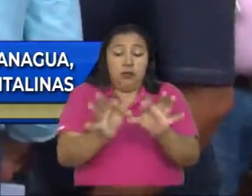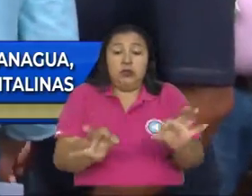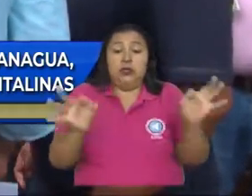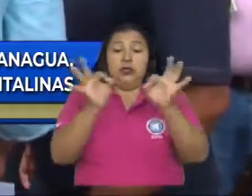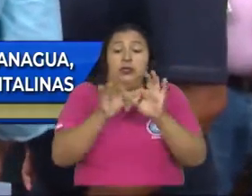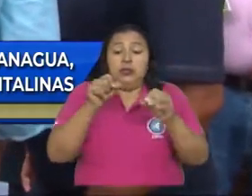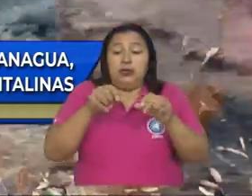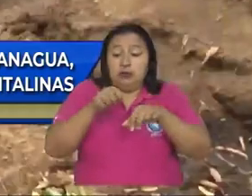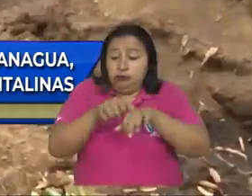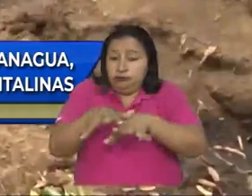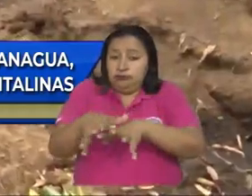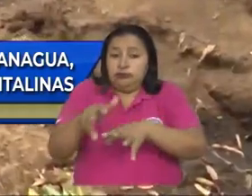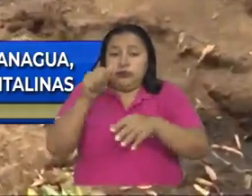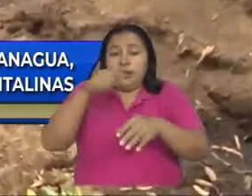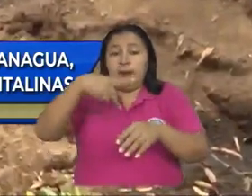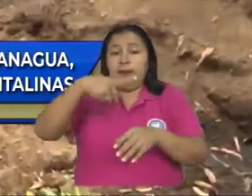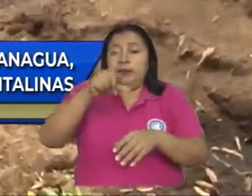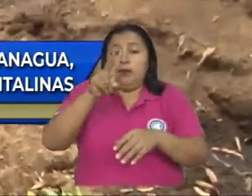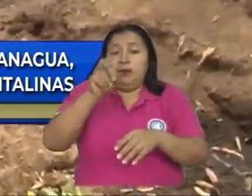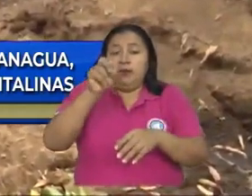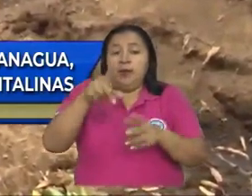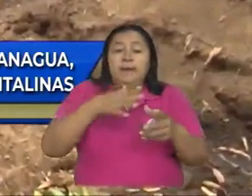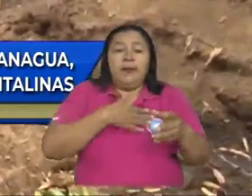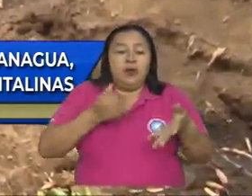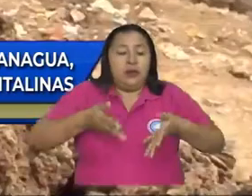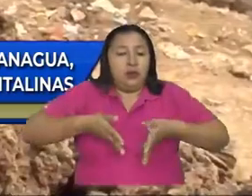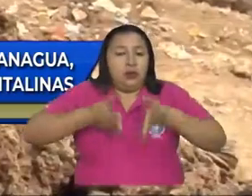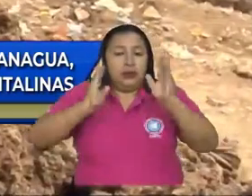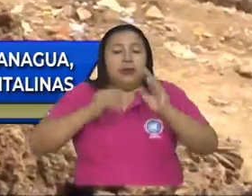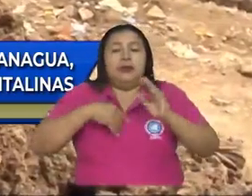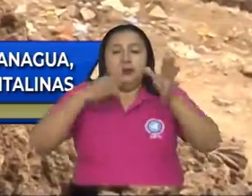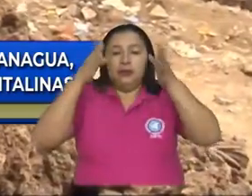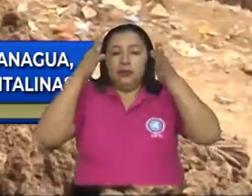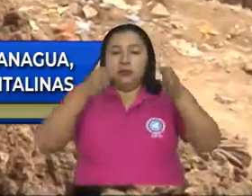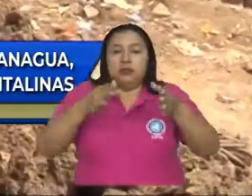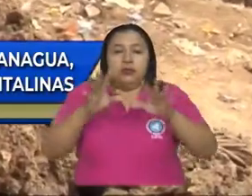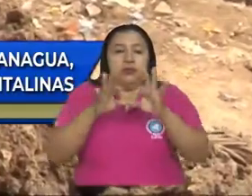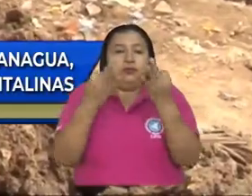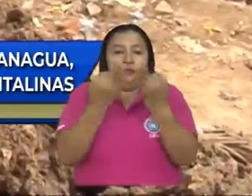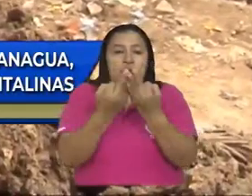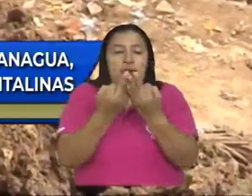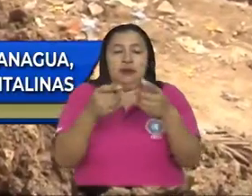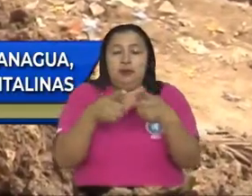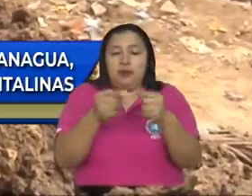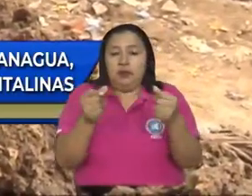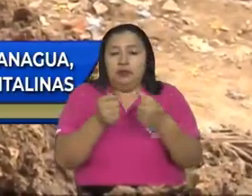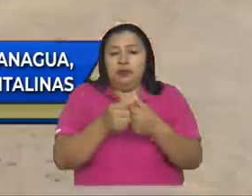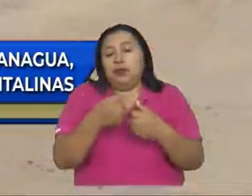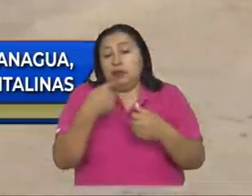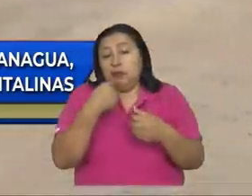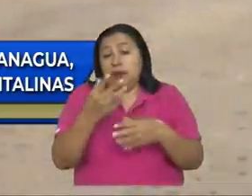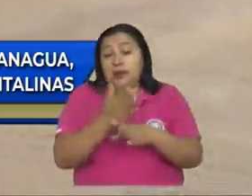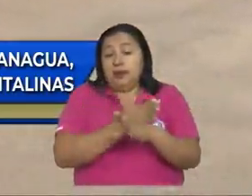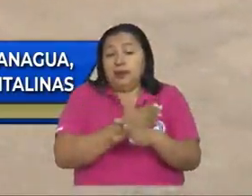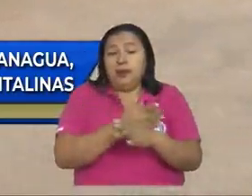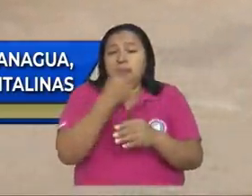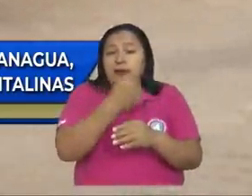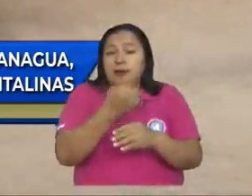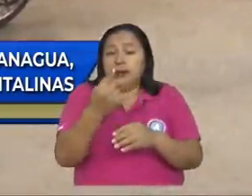en drenaje pluvial, mejoramiento vial y la atención directa a la familia. Como te decía, en cada